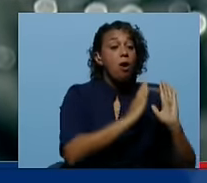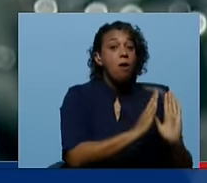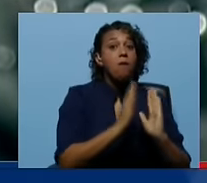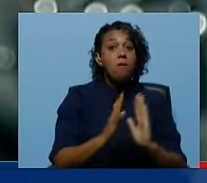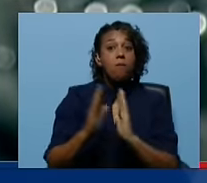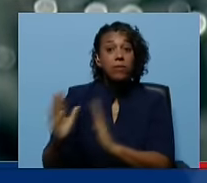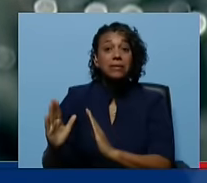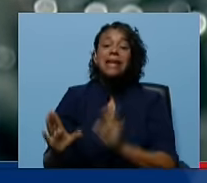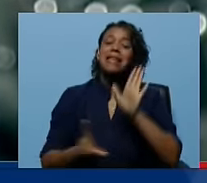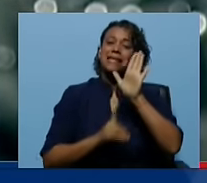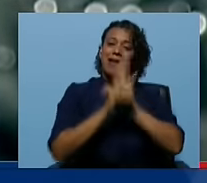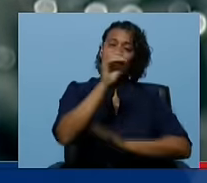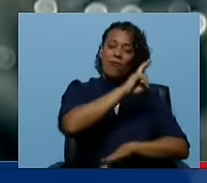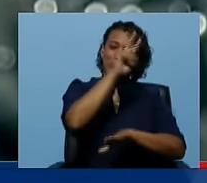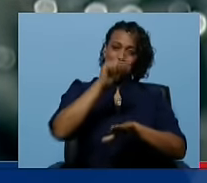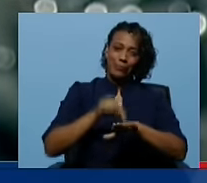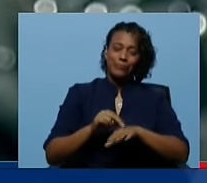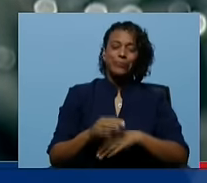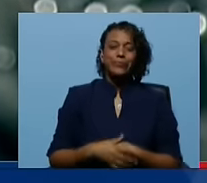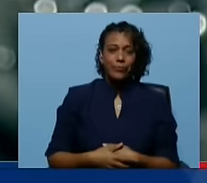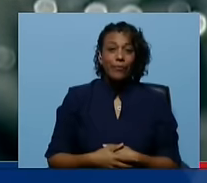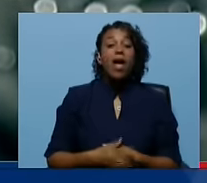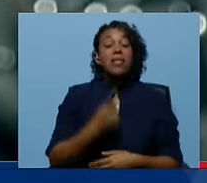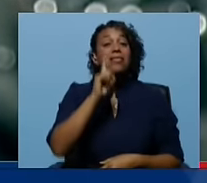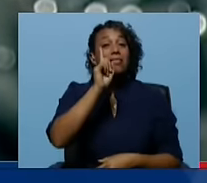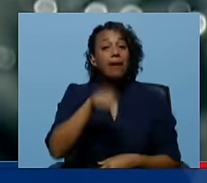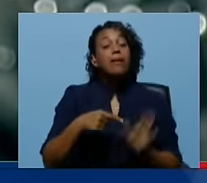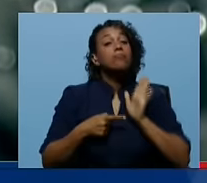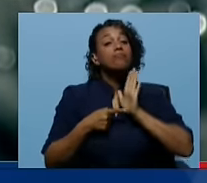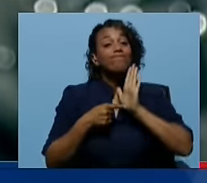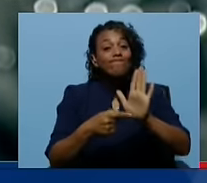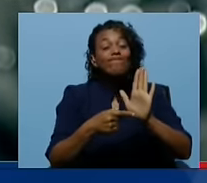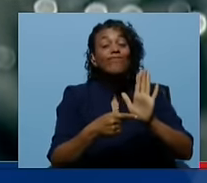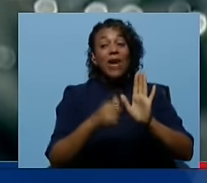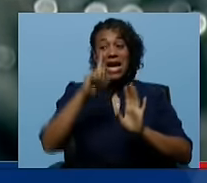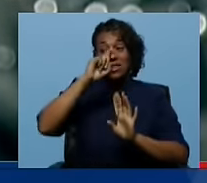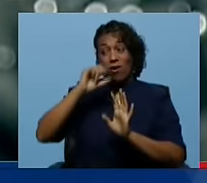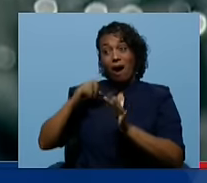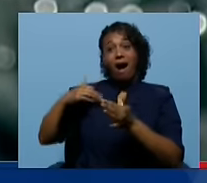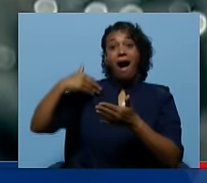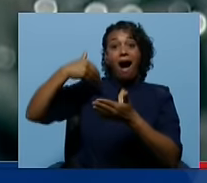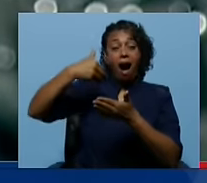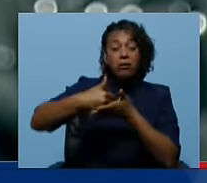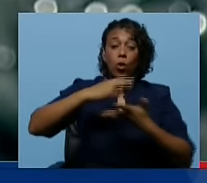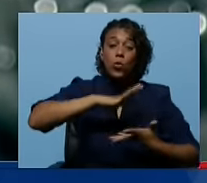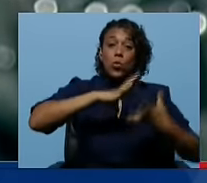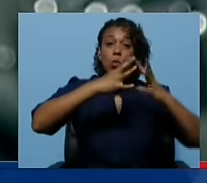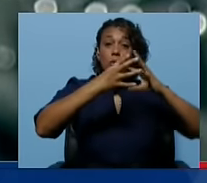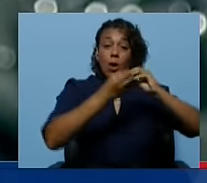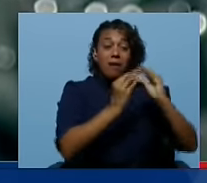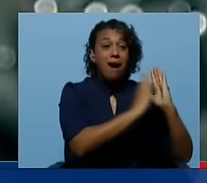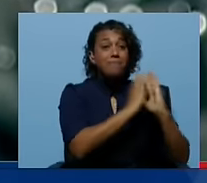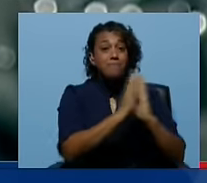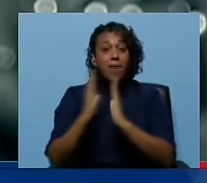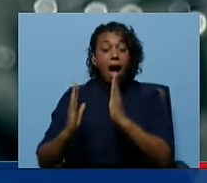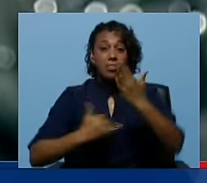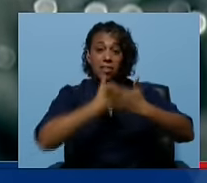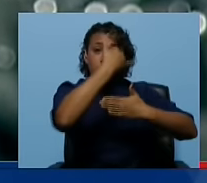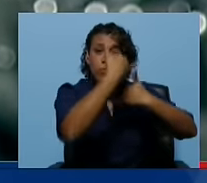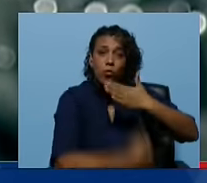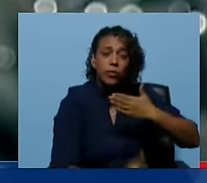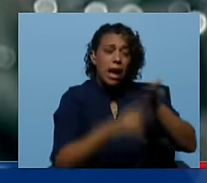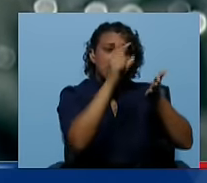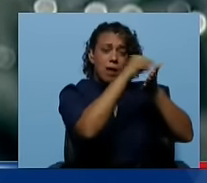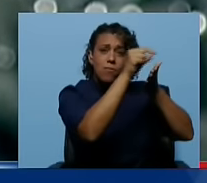por nuestro desarrollo nacional. Podemos decir que en esta mancomunidad de planes y la ejecución